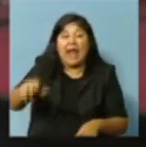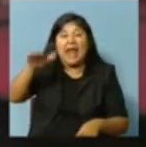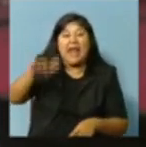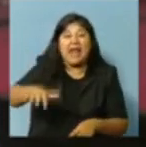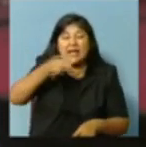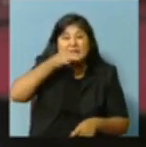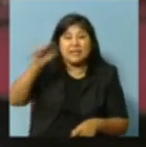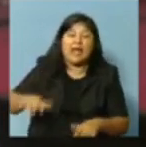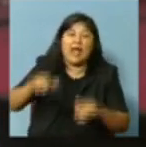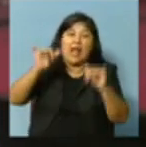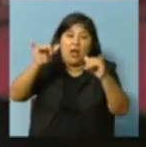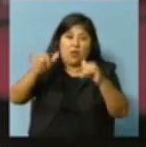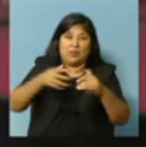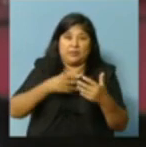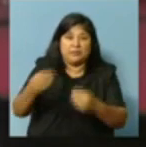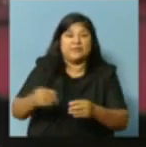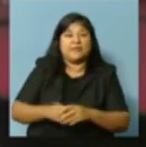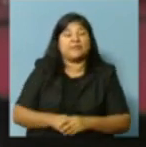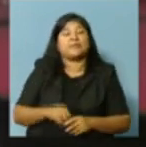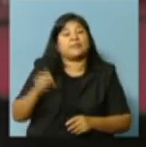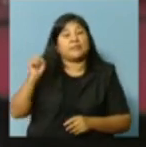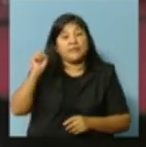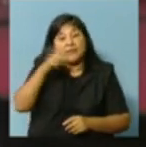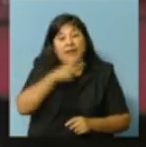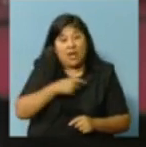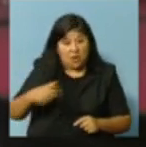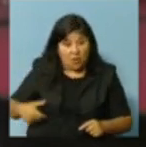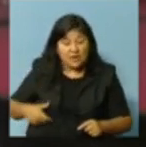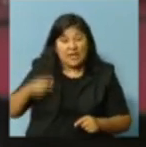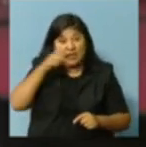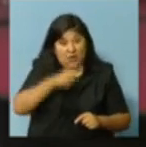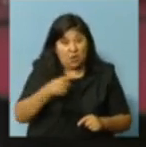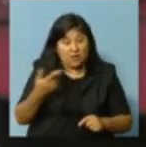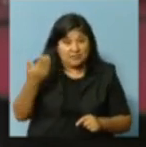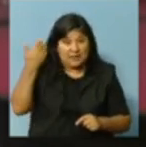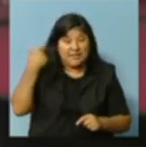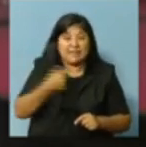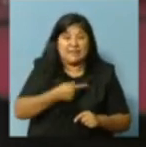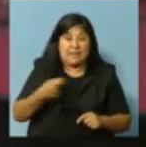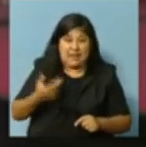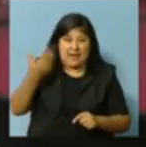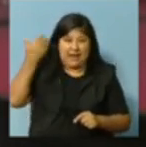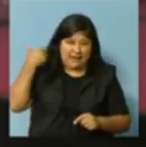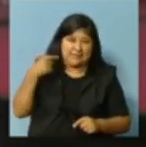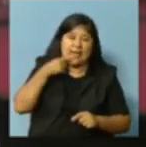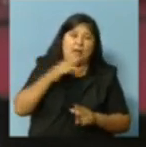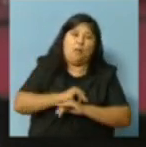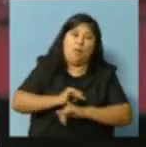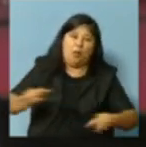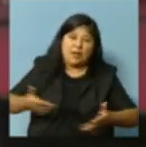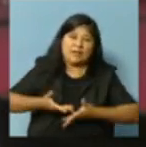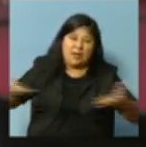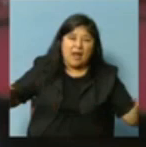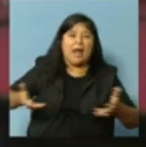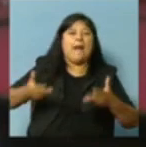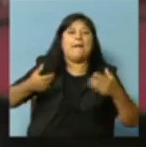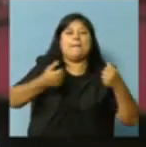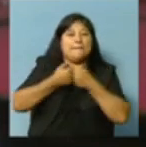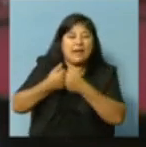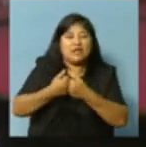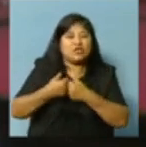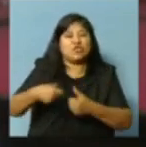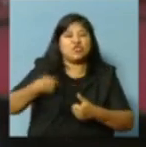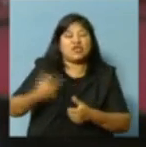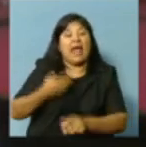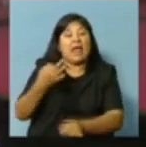adolescencia no el gobernador presentó semanas atrás pacto educativo en toda la provincia